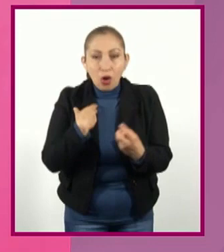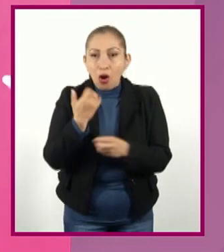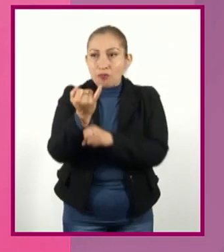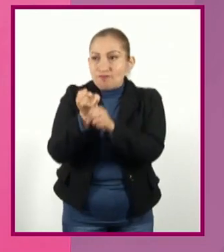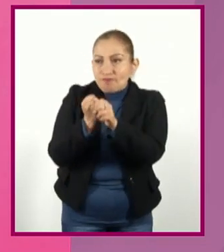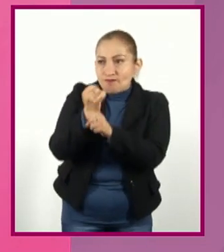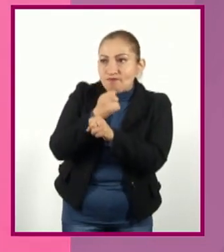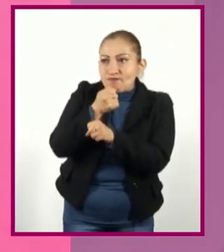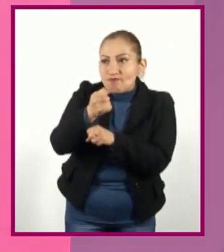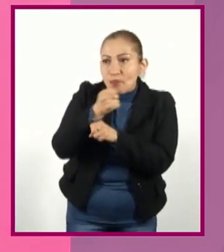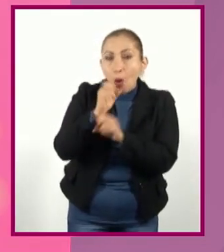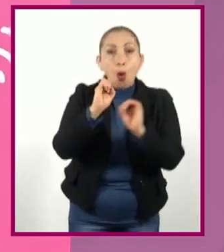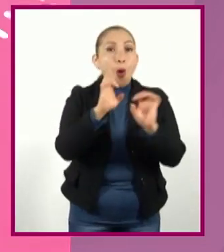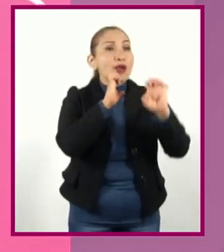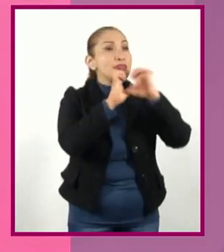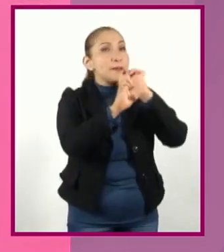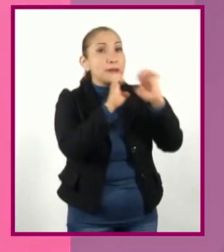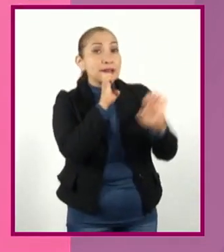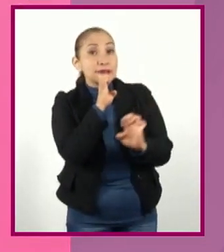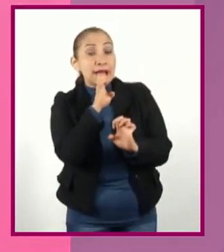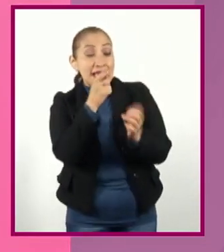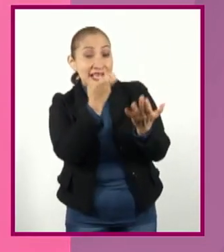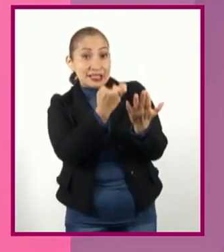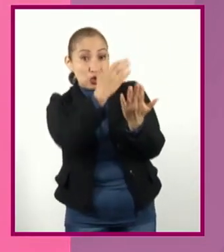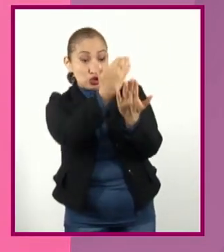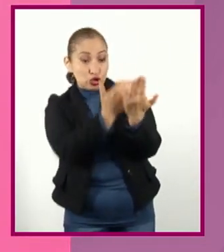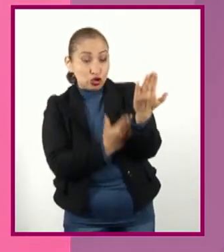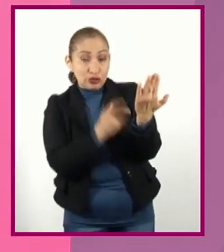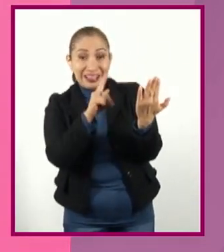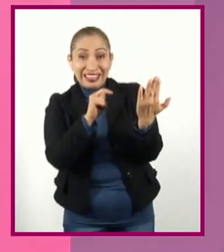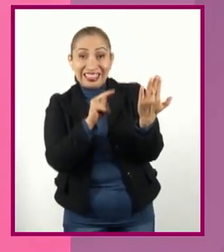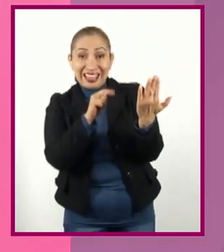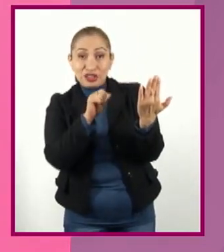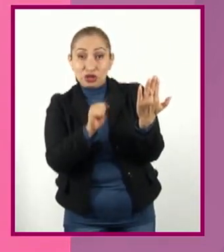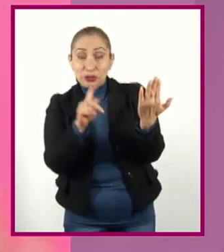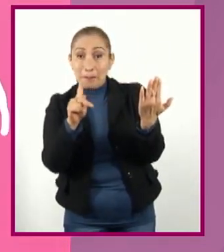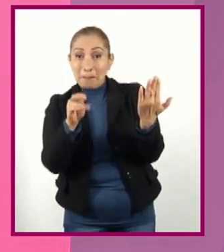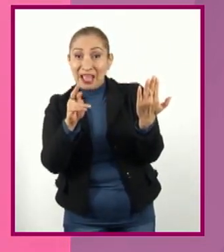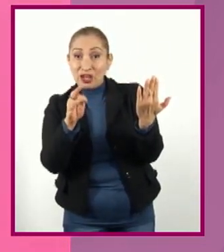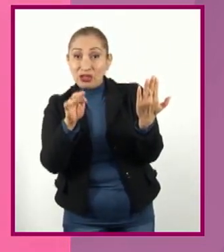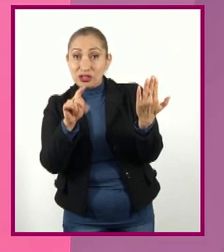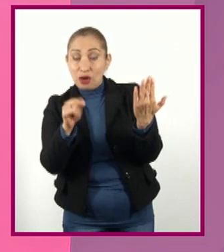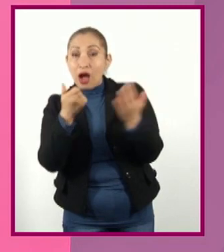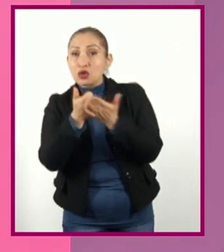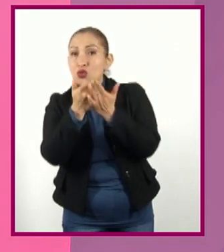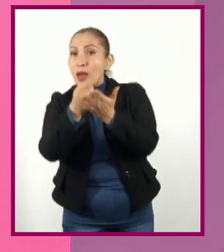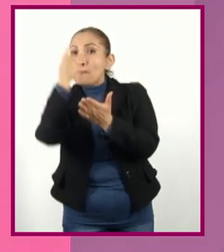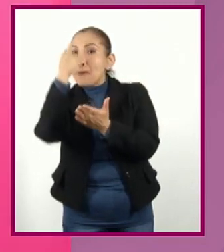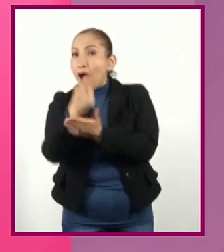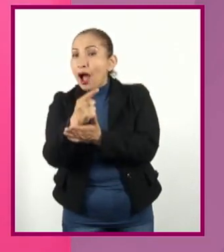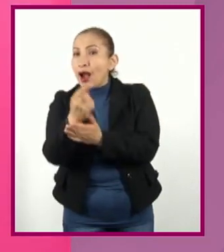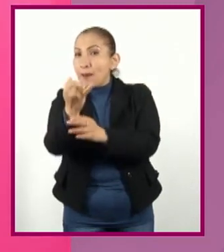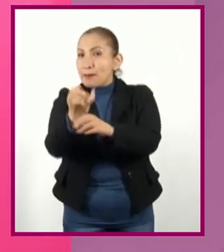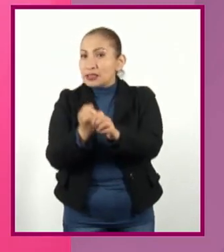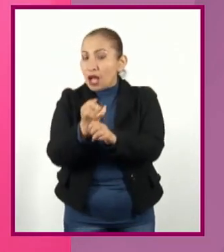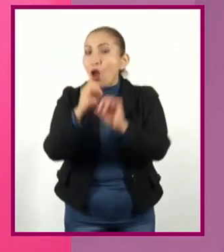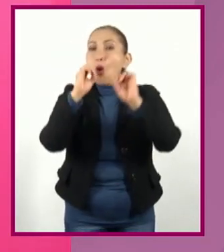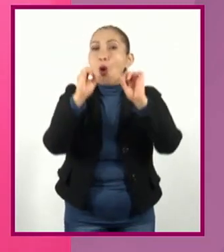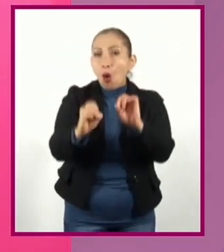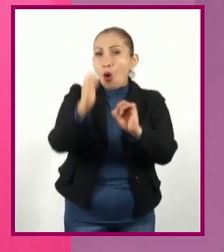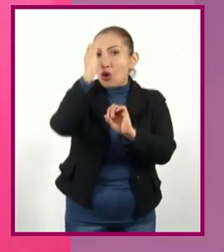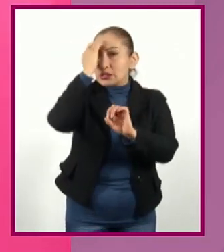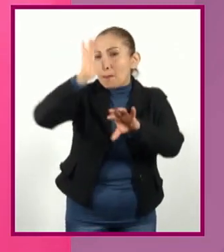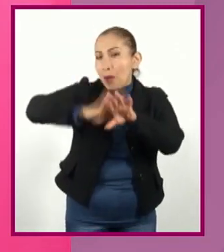y entrevistas. Los textos periodísticos son apoyos para la investigación y ampliación del conocimiento, pues nos